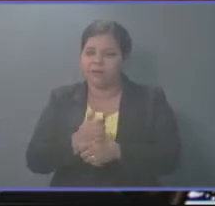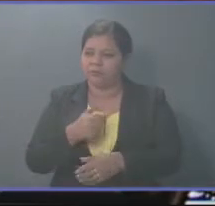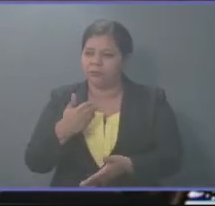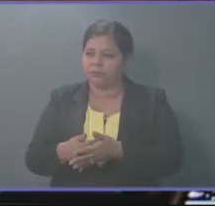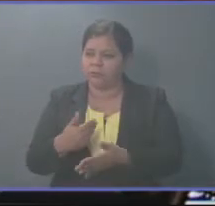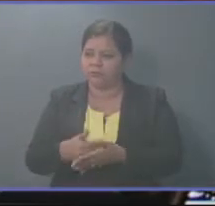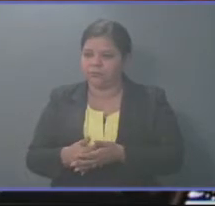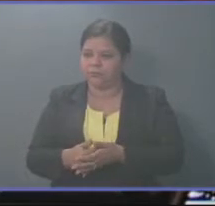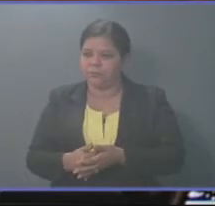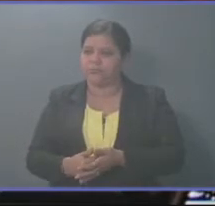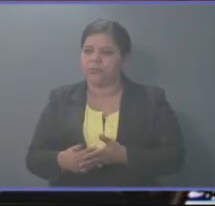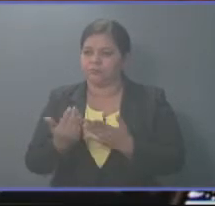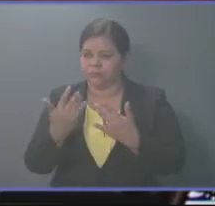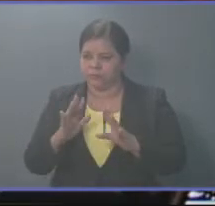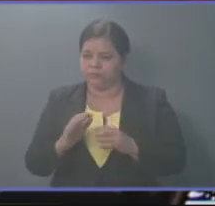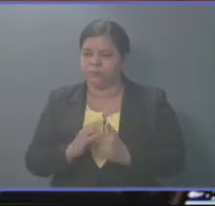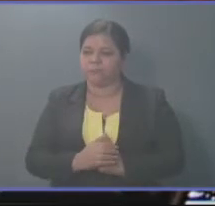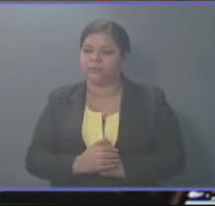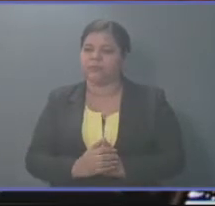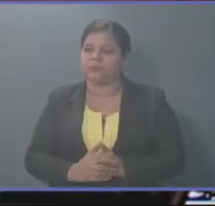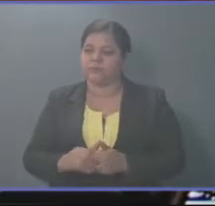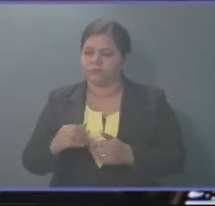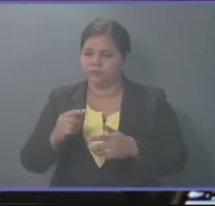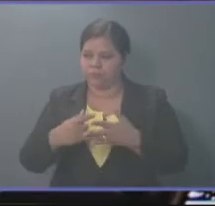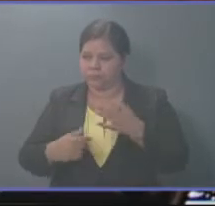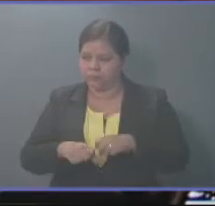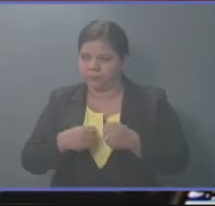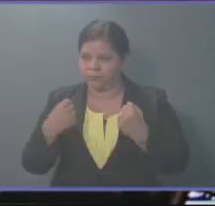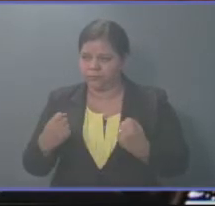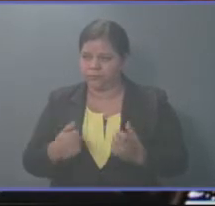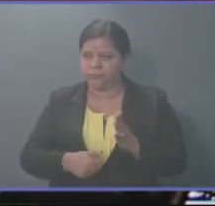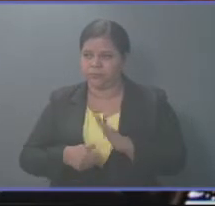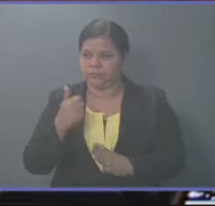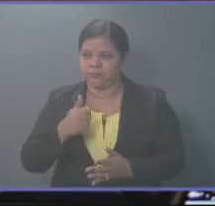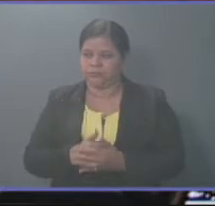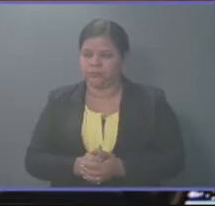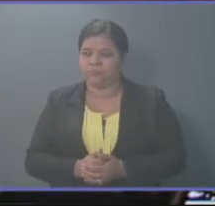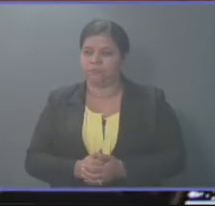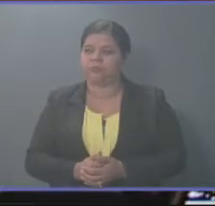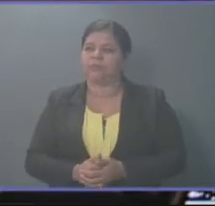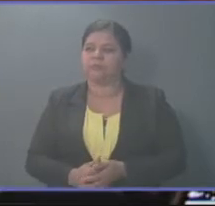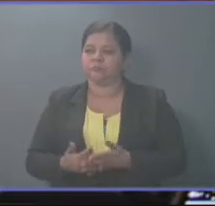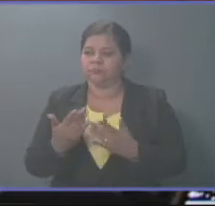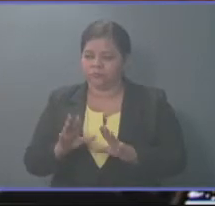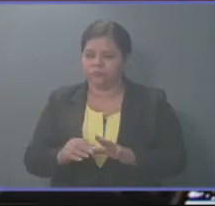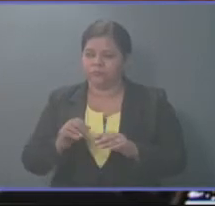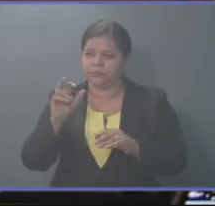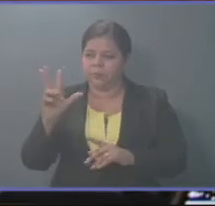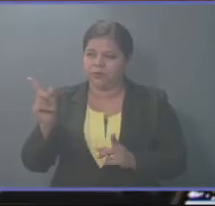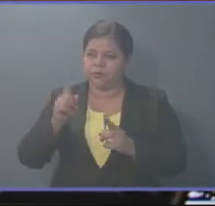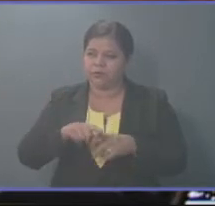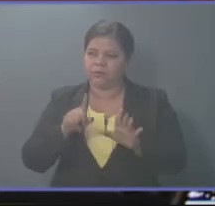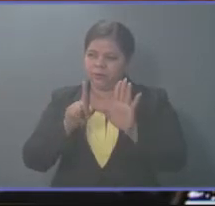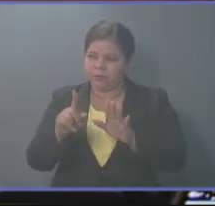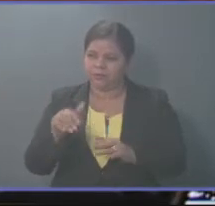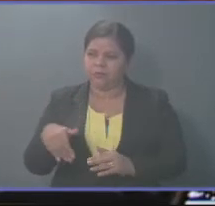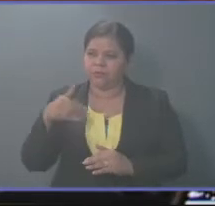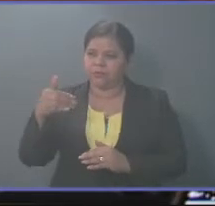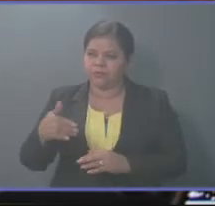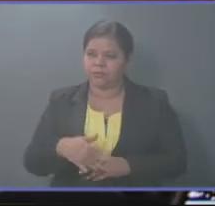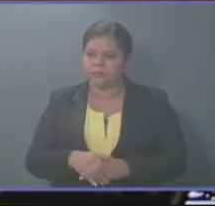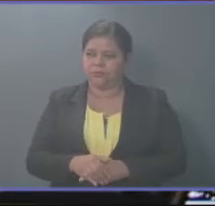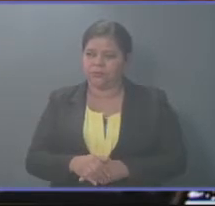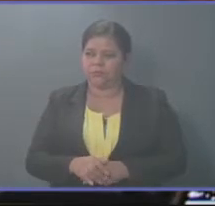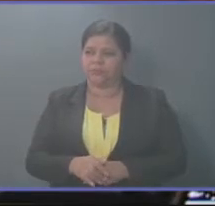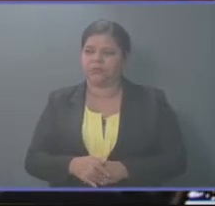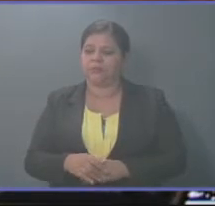sea constitutiva de violación, será sancionado con prisión de 3 a 6 años. El que realizare